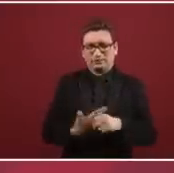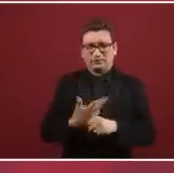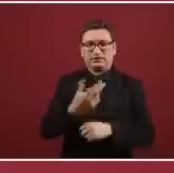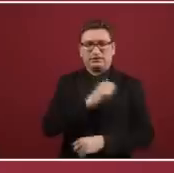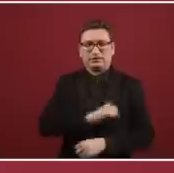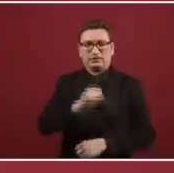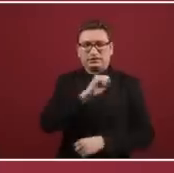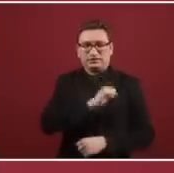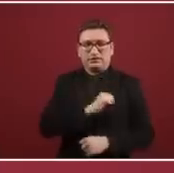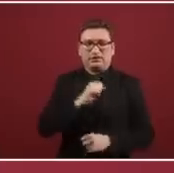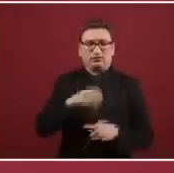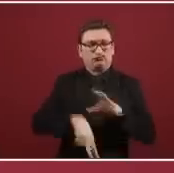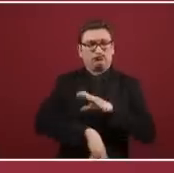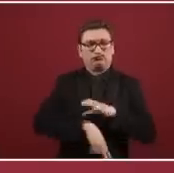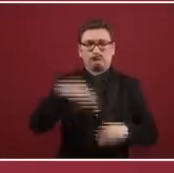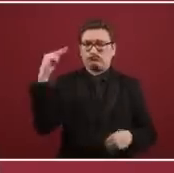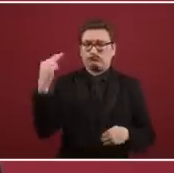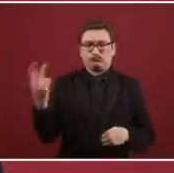hueca.